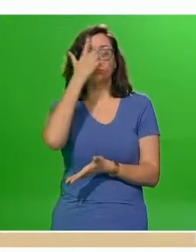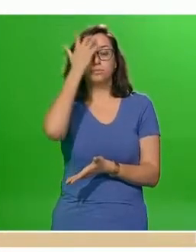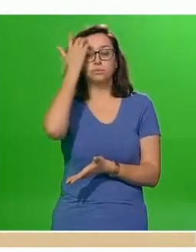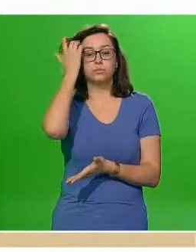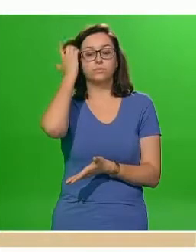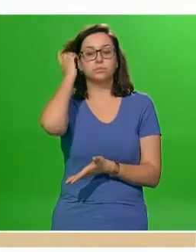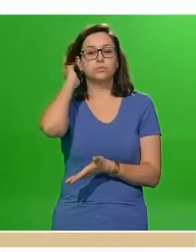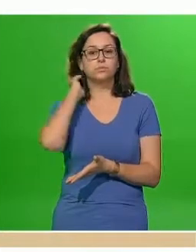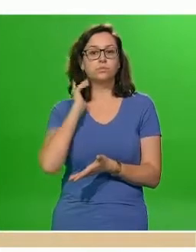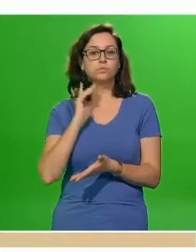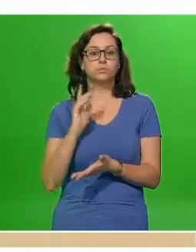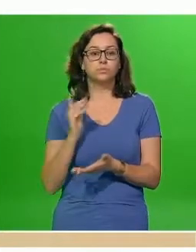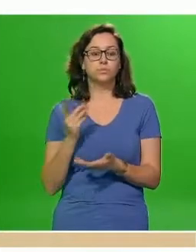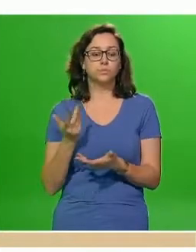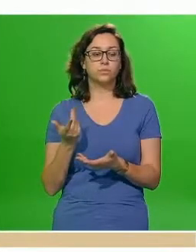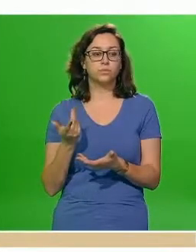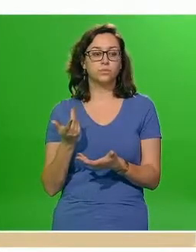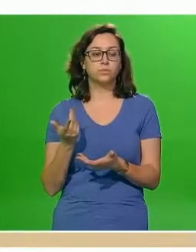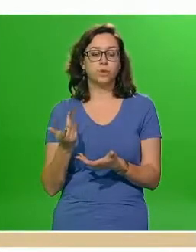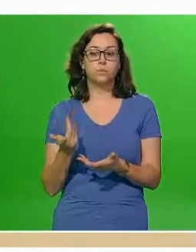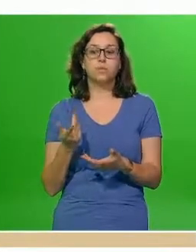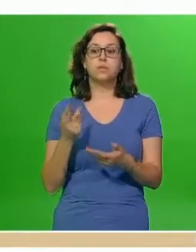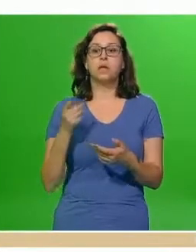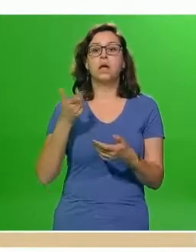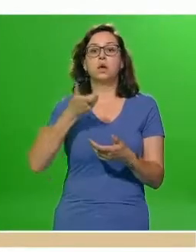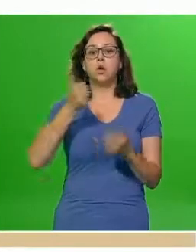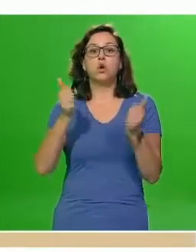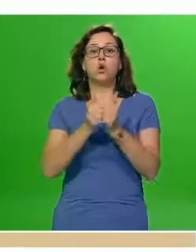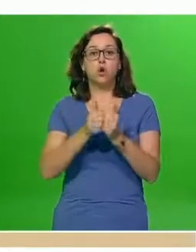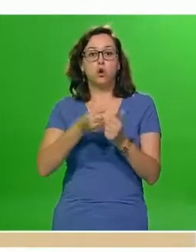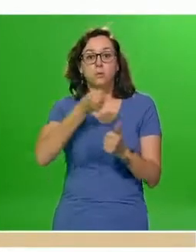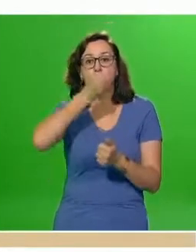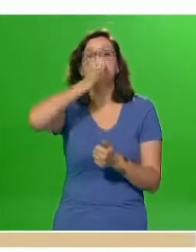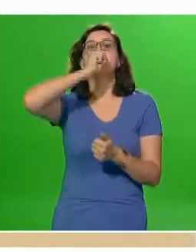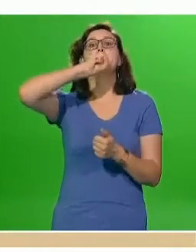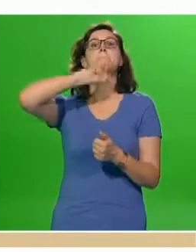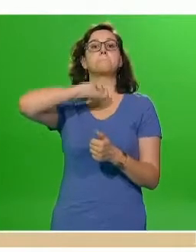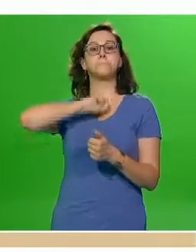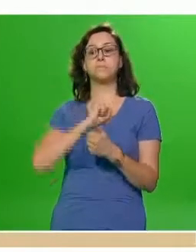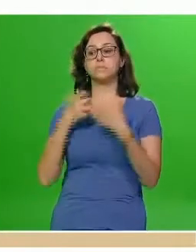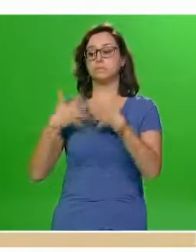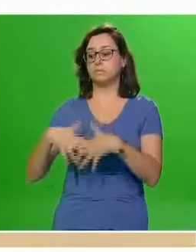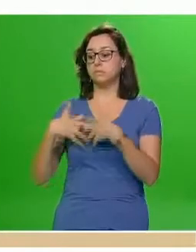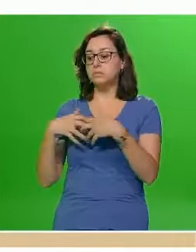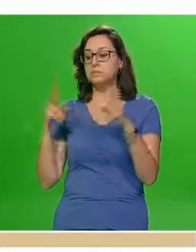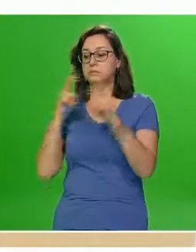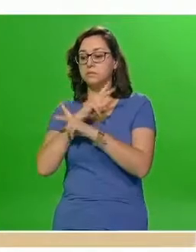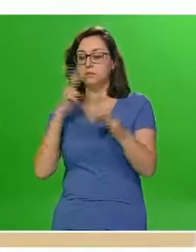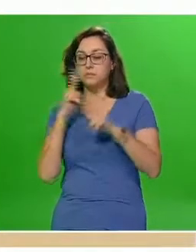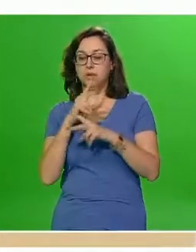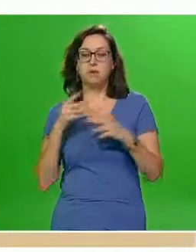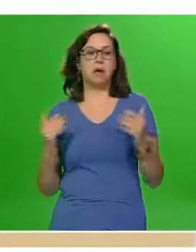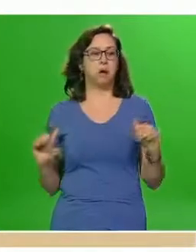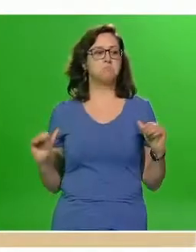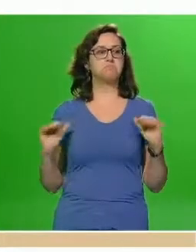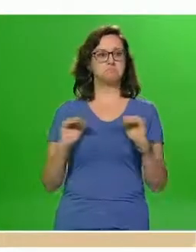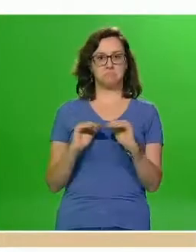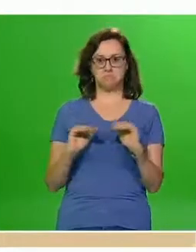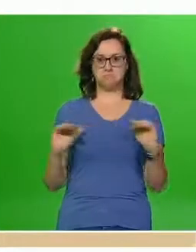que requieren intubación cada vez es más similar, y también estamos ya en niveles que